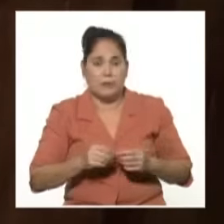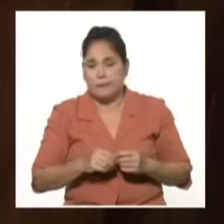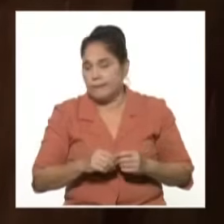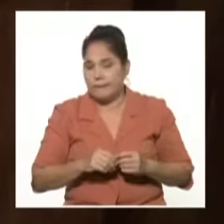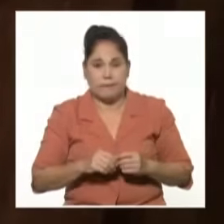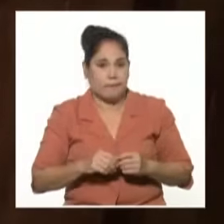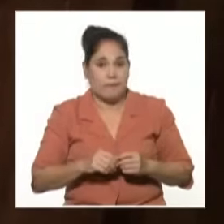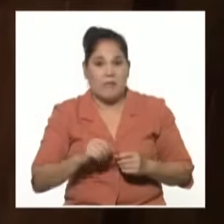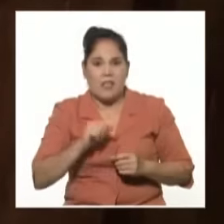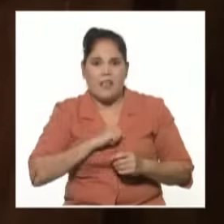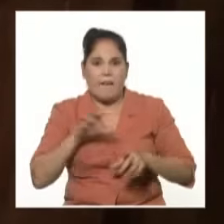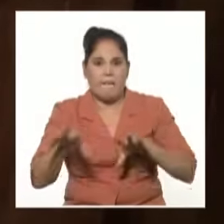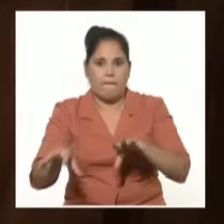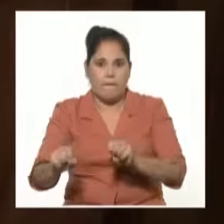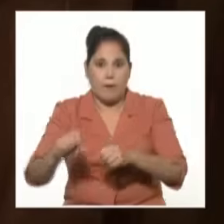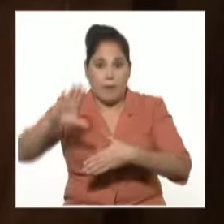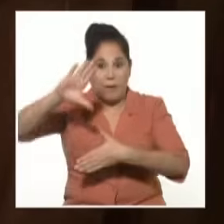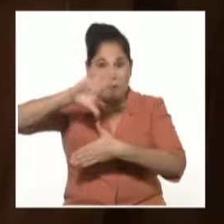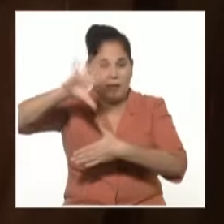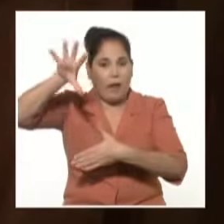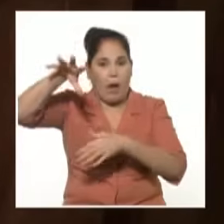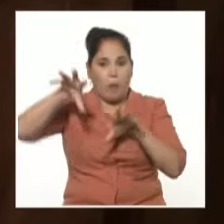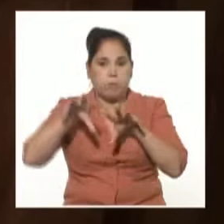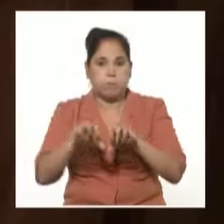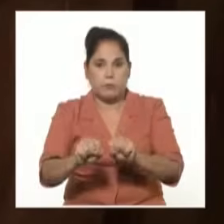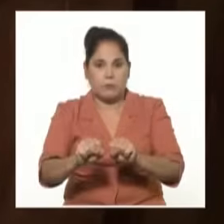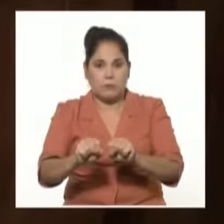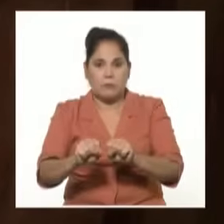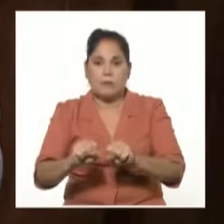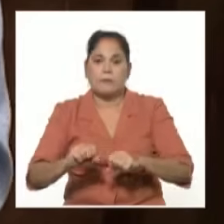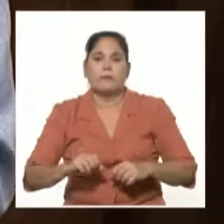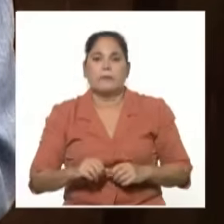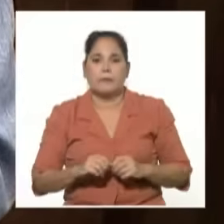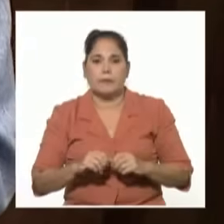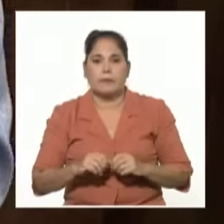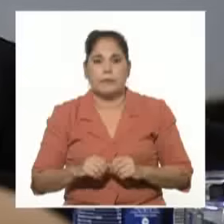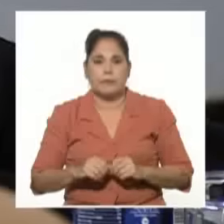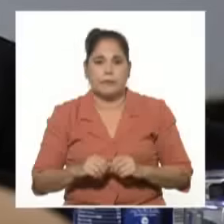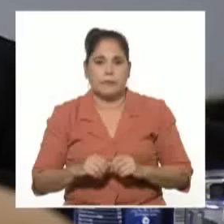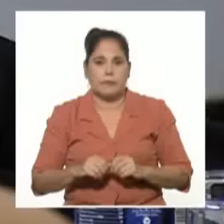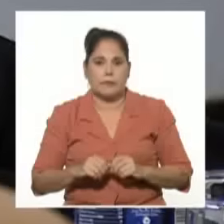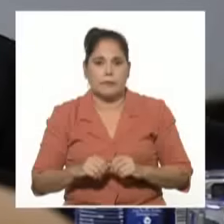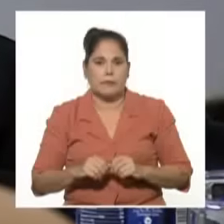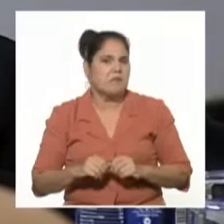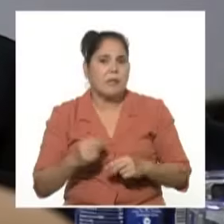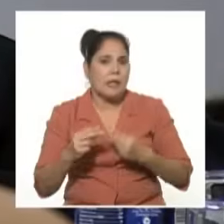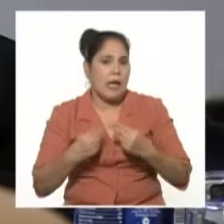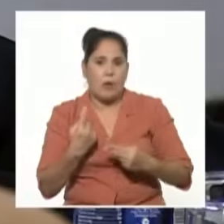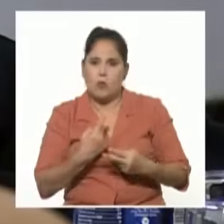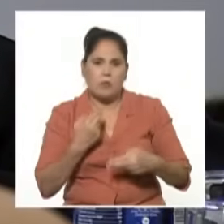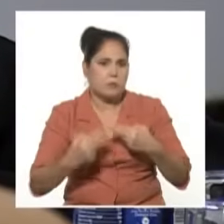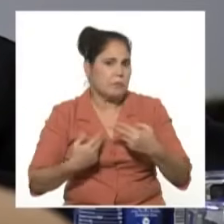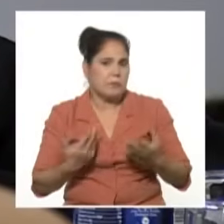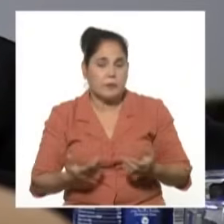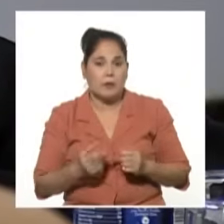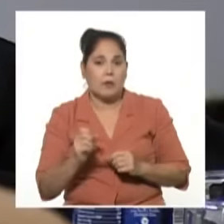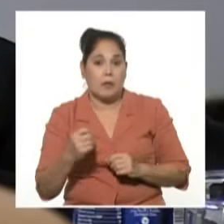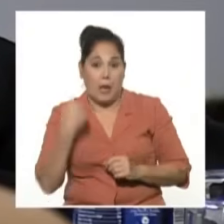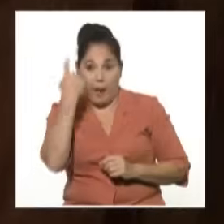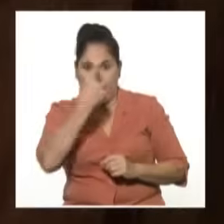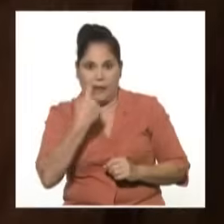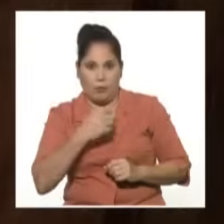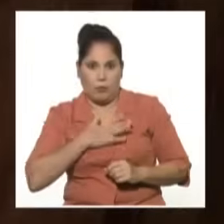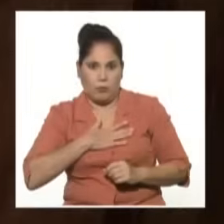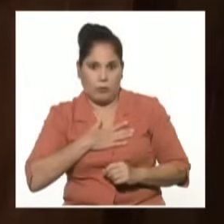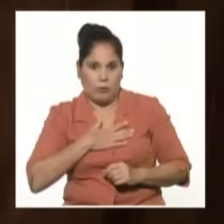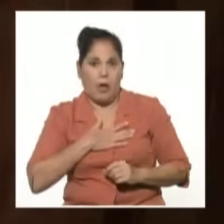doctrina Monroe y corolario de Roosevelt sin maquillajes. ¿Qué hacer? La pregunta clásica de Lenin